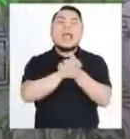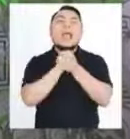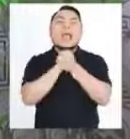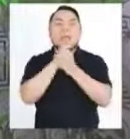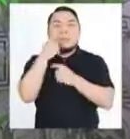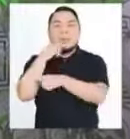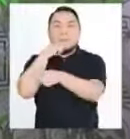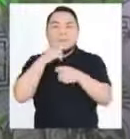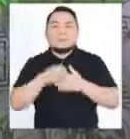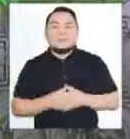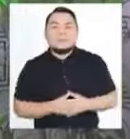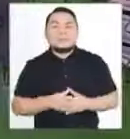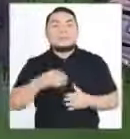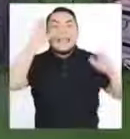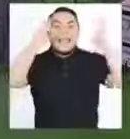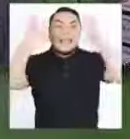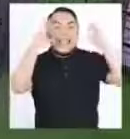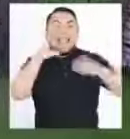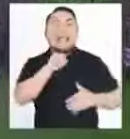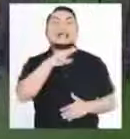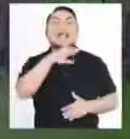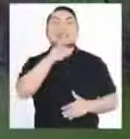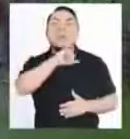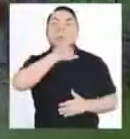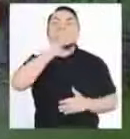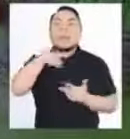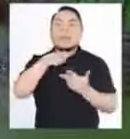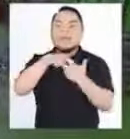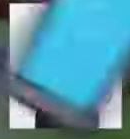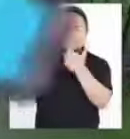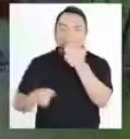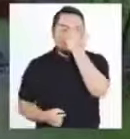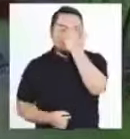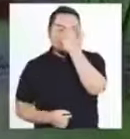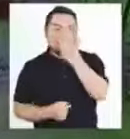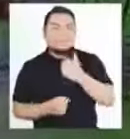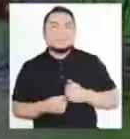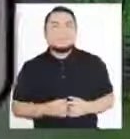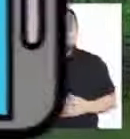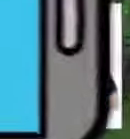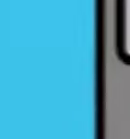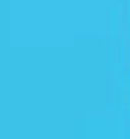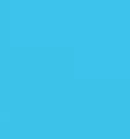con nuestras amigas y amigos. ¡Hola, Carmen, Laura y Juan!